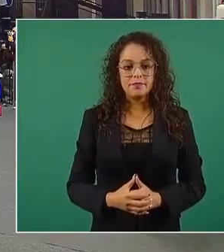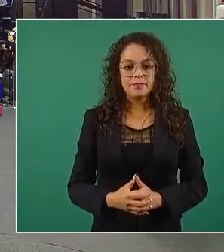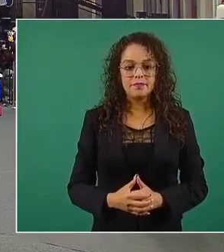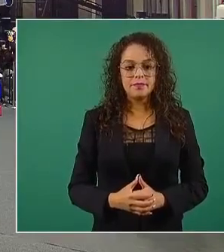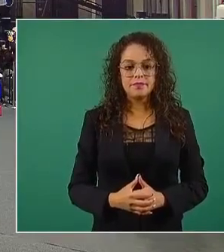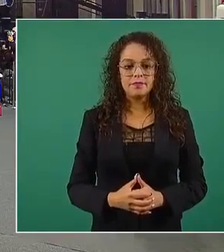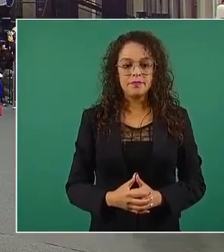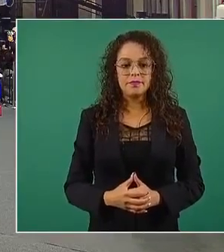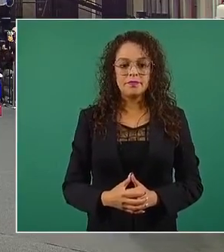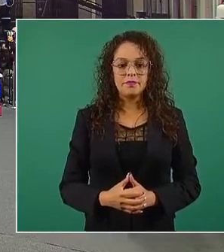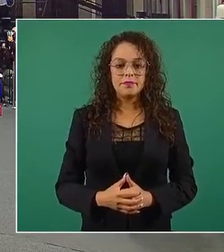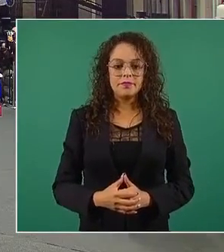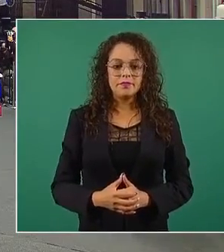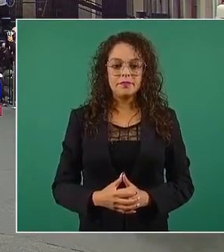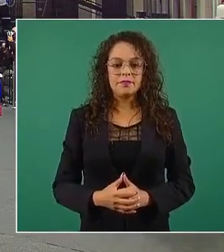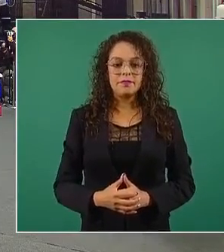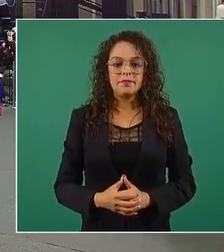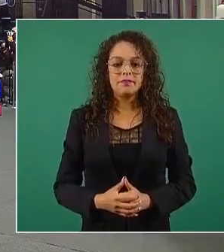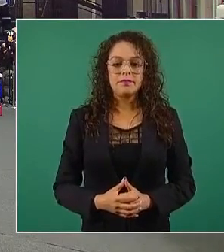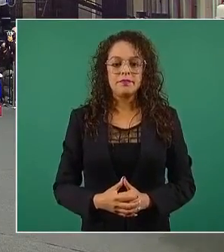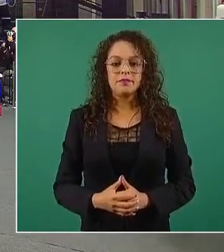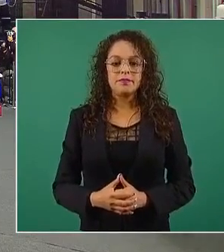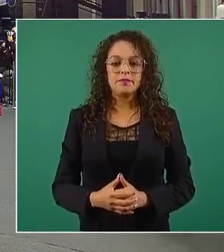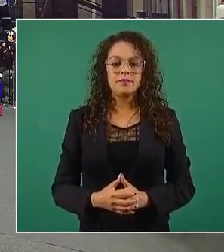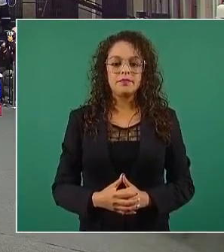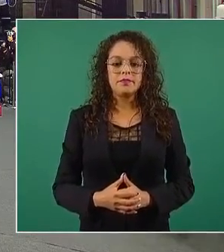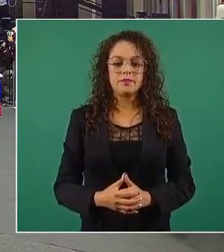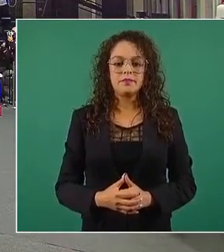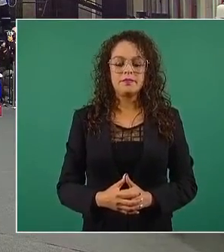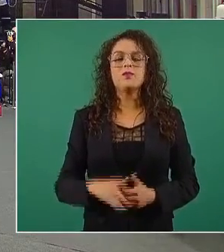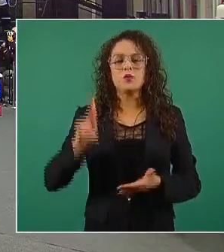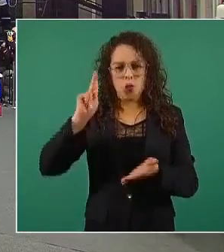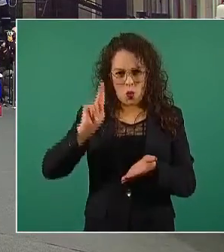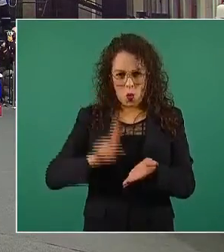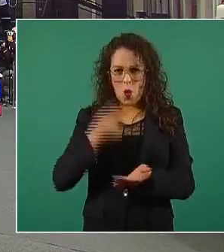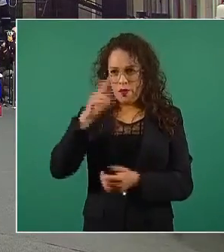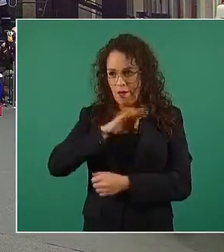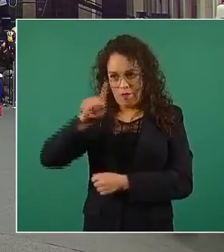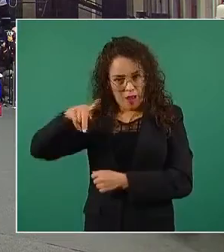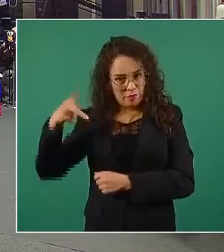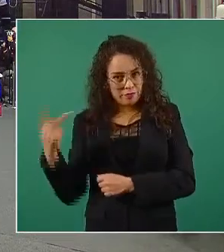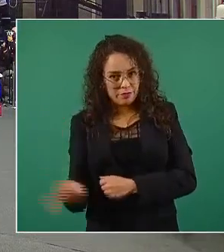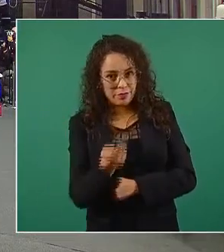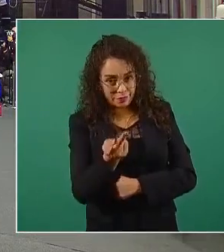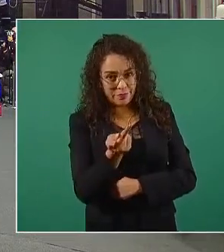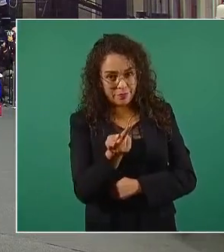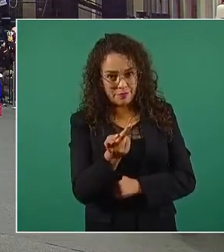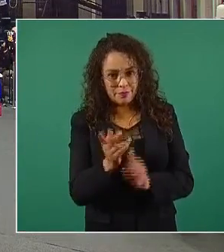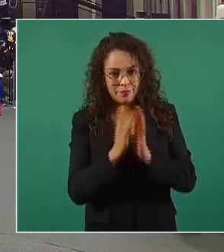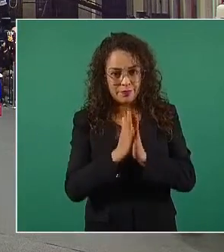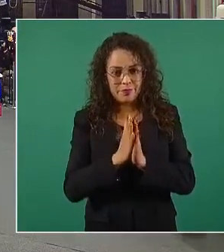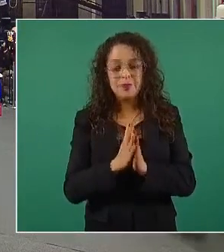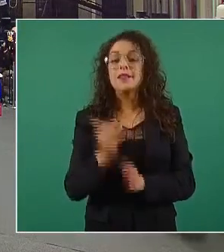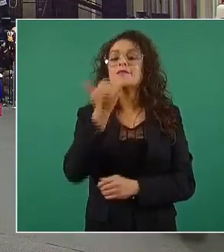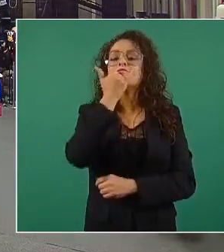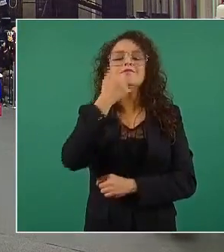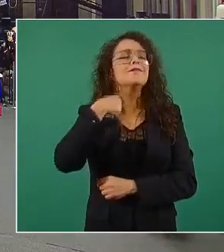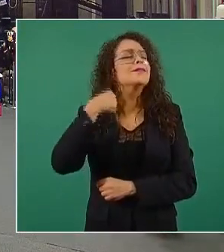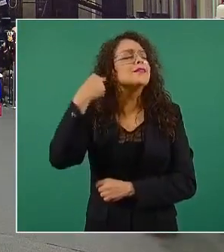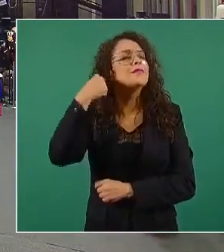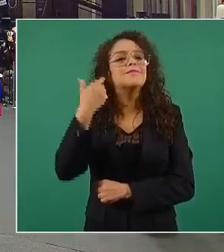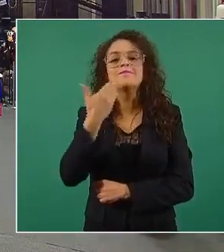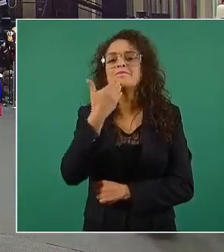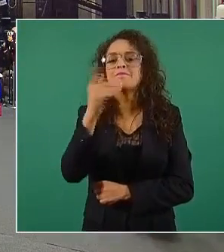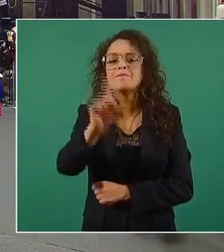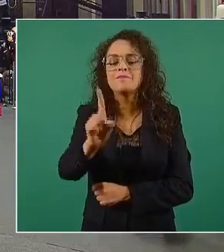dime. No oí bien. ¿Le puedes formular de nuevo la pregunta? Estoy sordo.